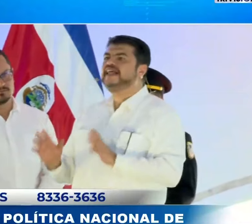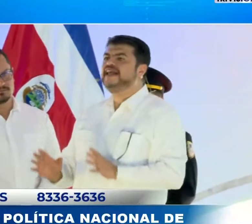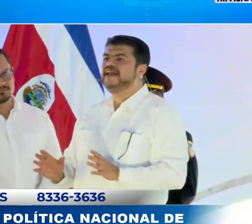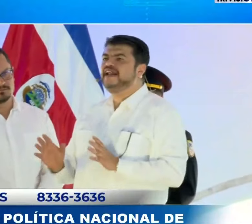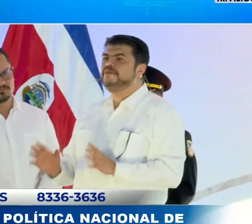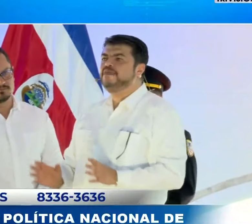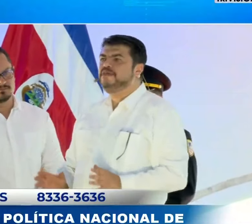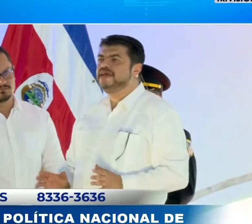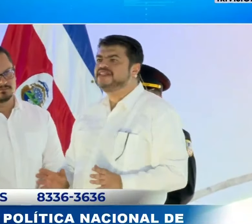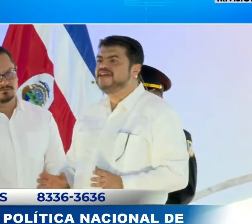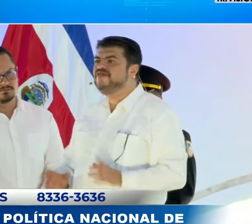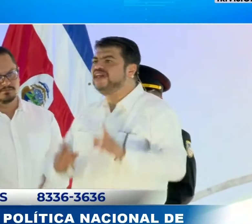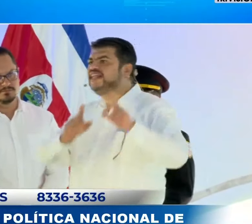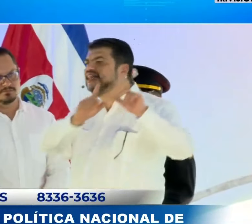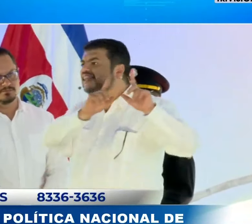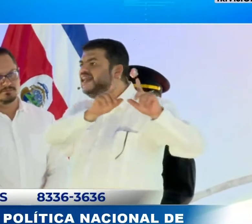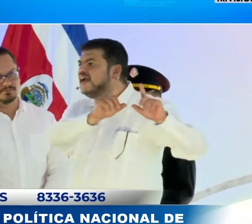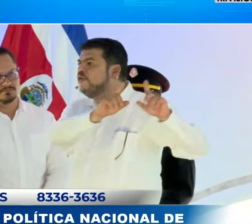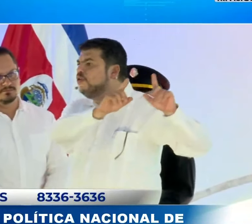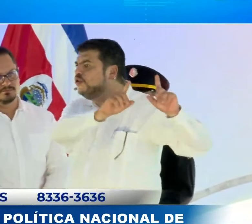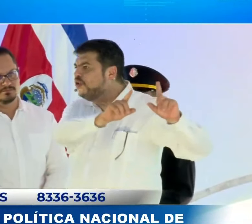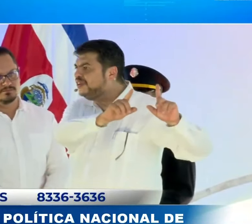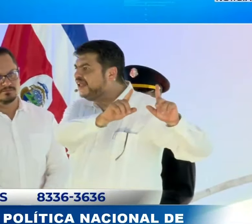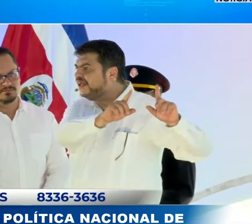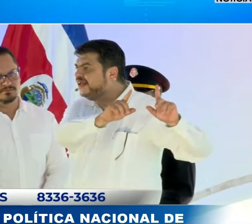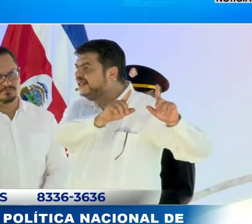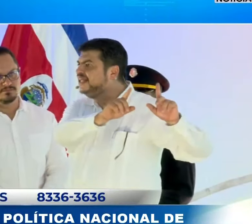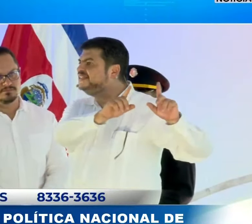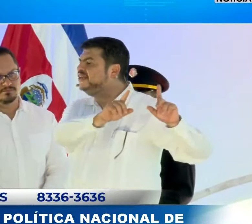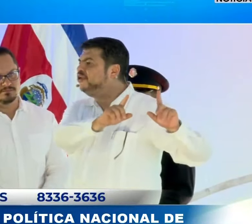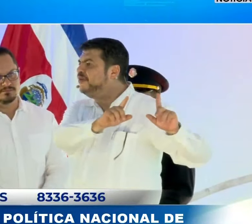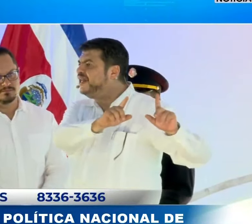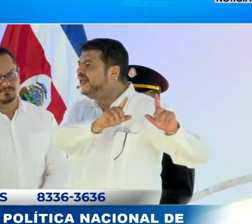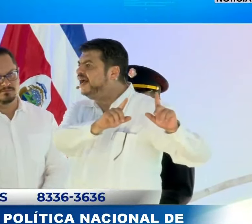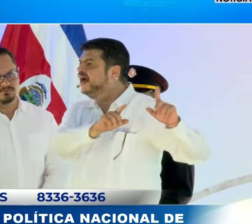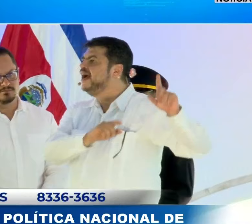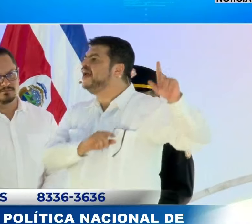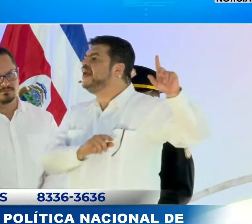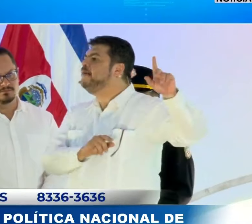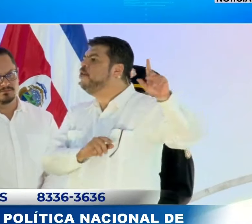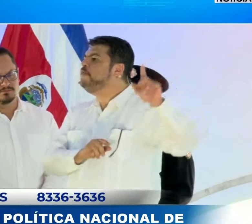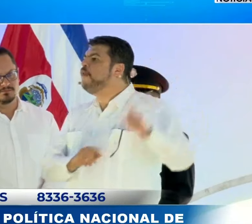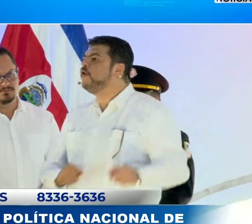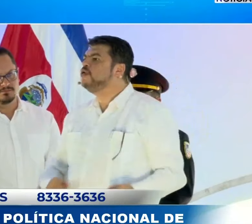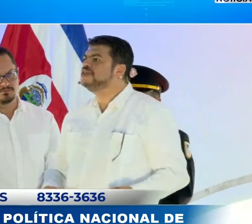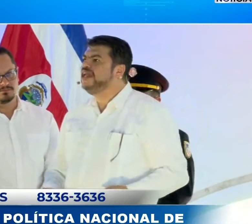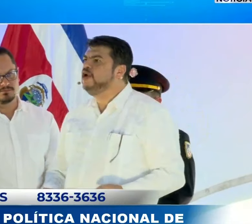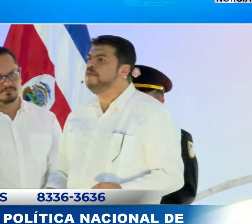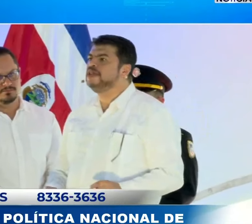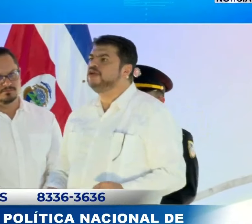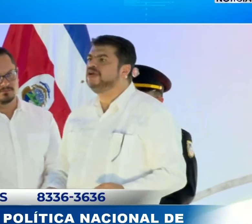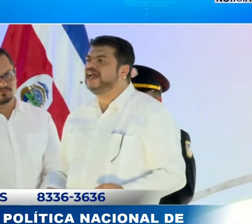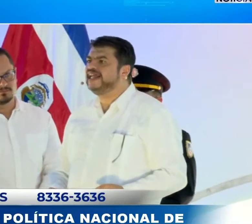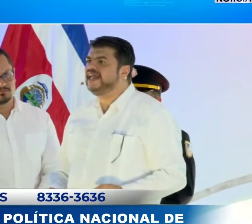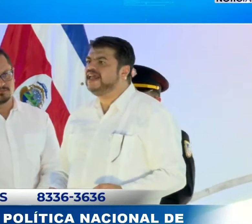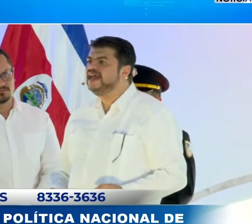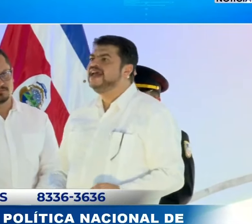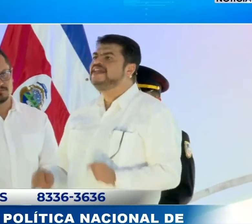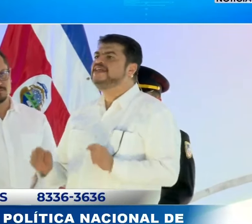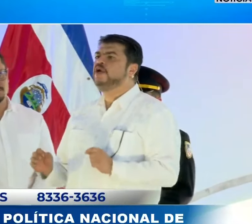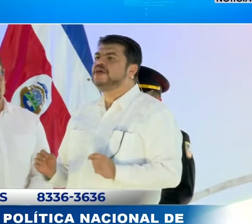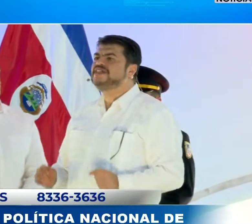a tener las mismas cifras del Triángulo Norte de Centroamérica, que a muy pocos kilómetros de